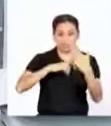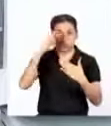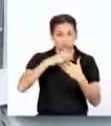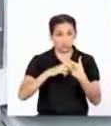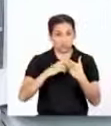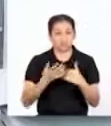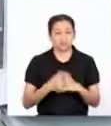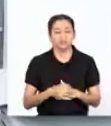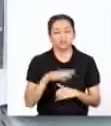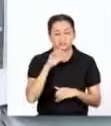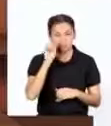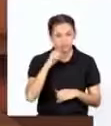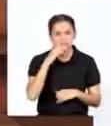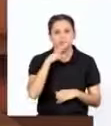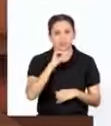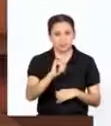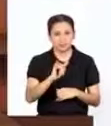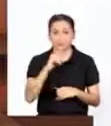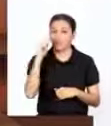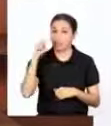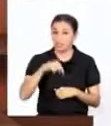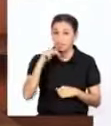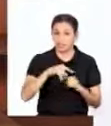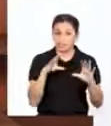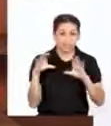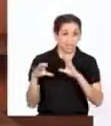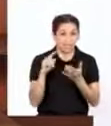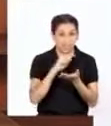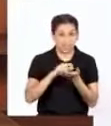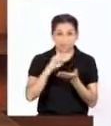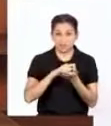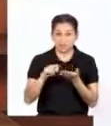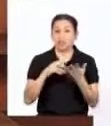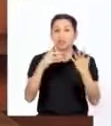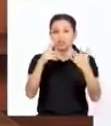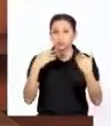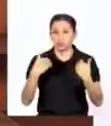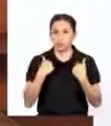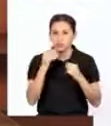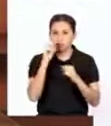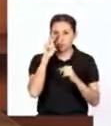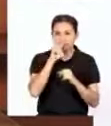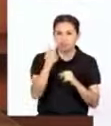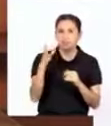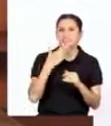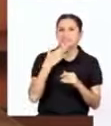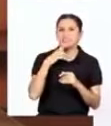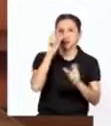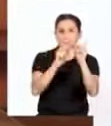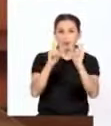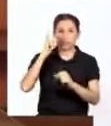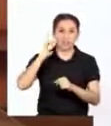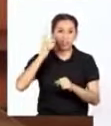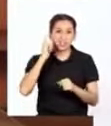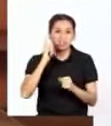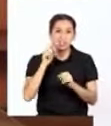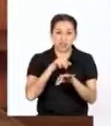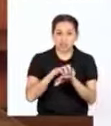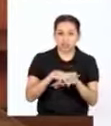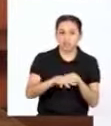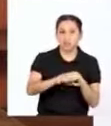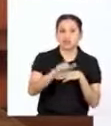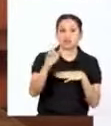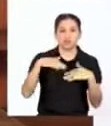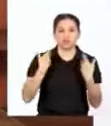involucrados en el proyecto participativo. Así es. En esta actividad se tiene que revisar la influencia e interés